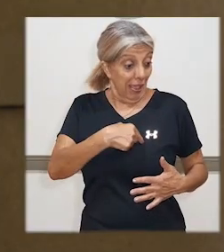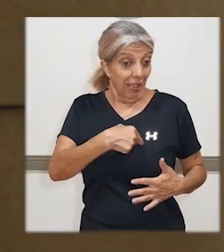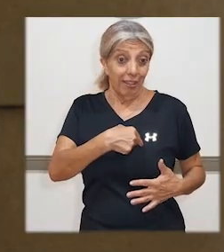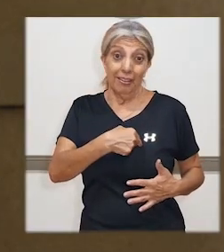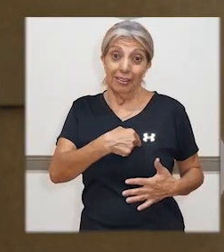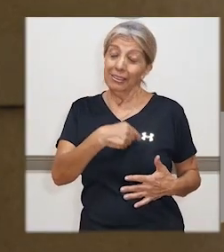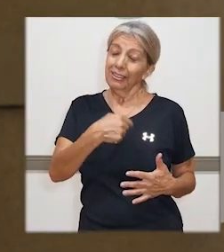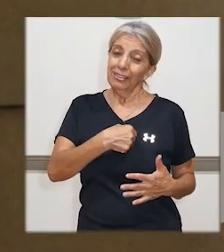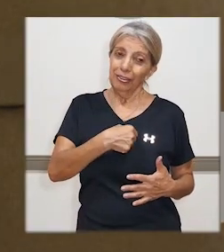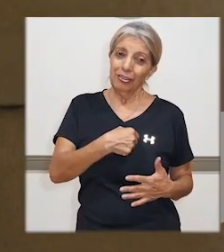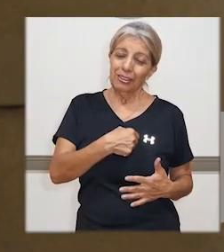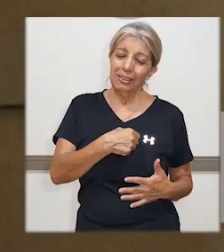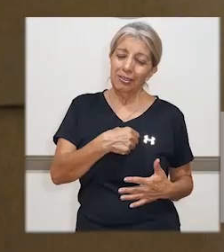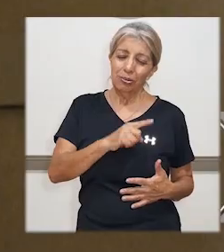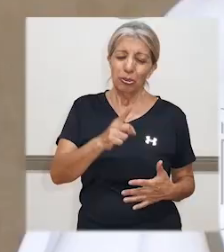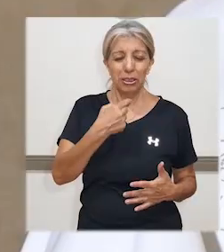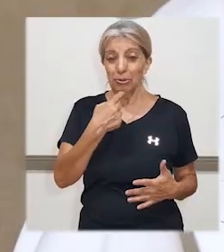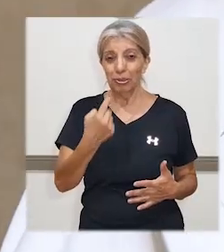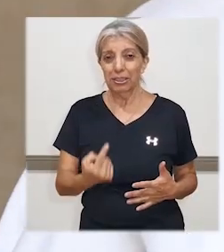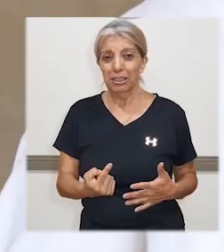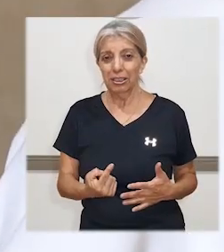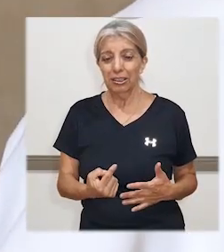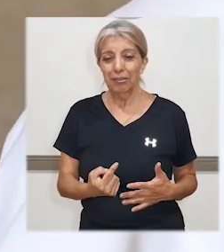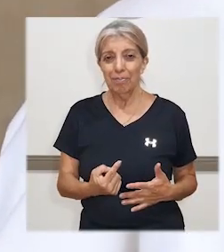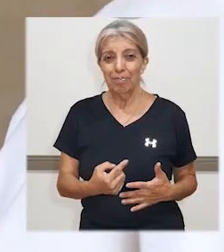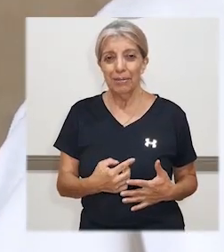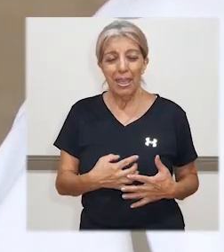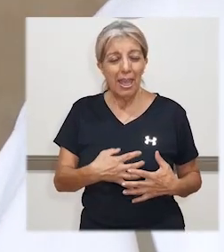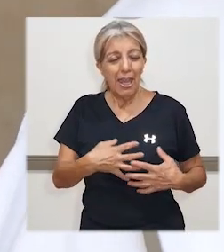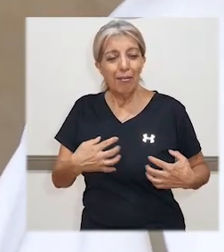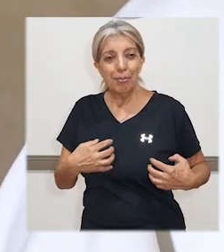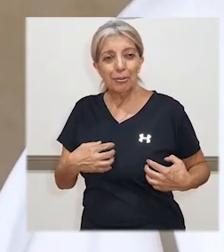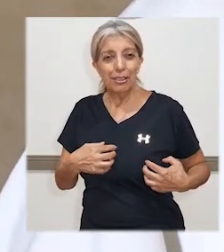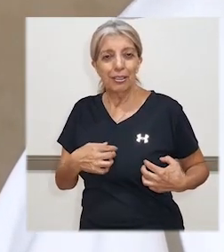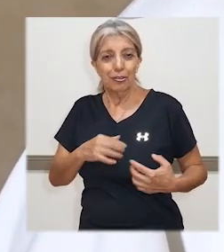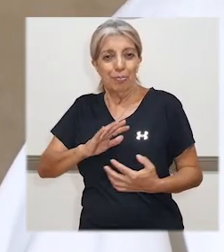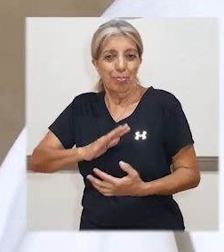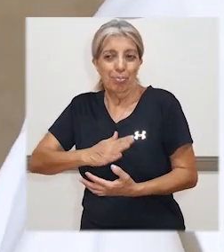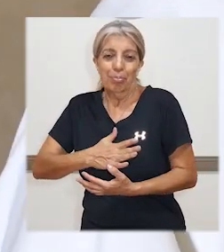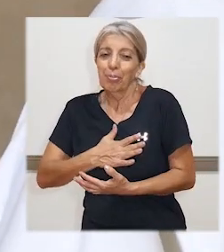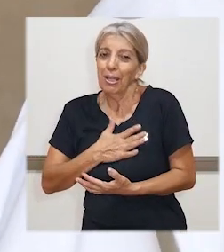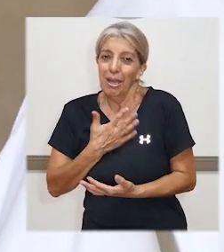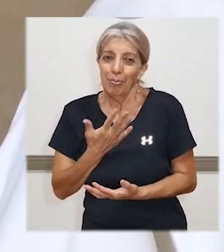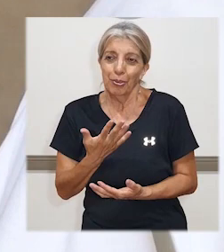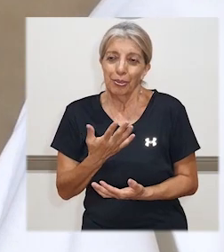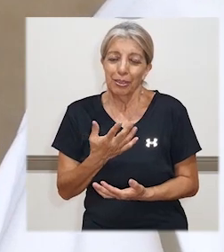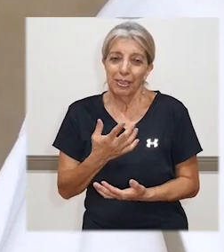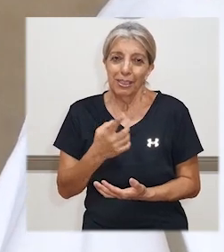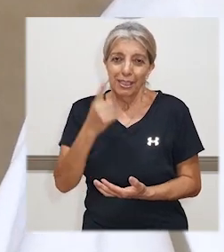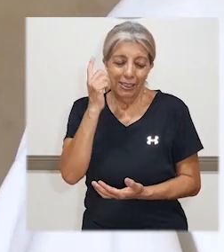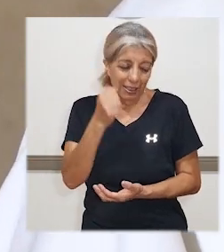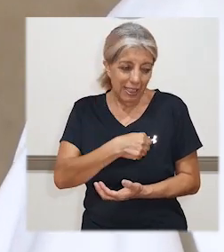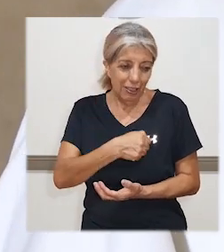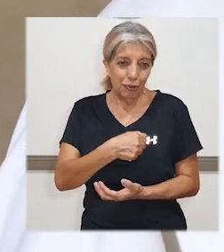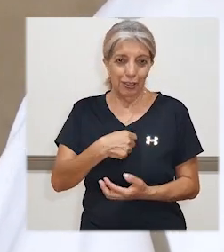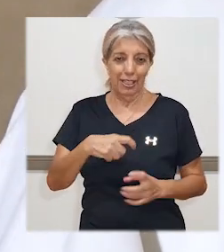el gozo, por la alegría, que los ensanche por el amor, que los ensanche porque cuando Dios llama en